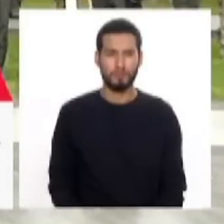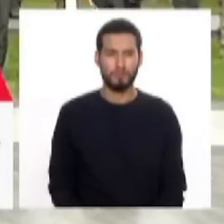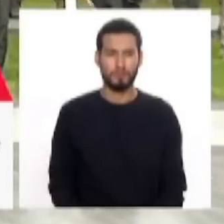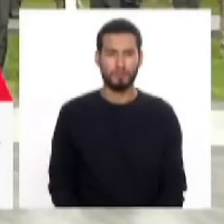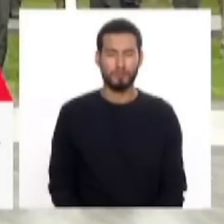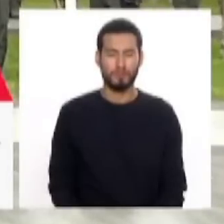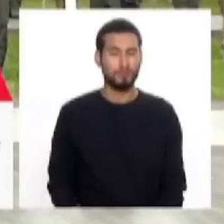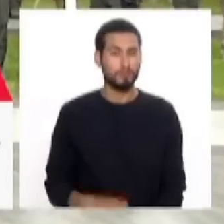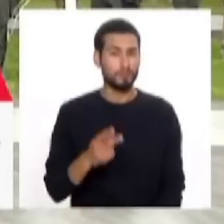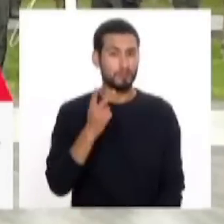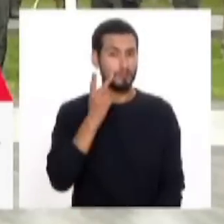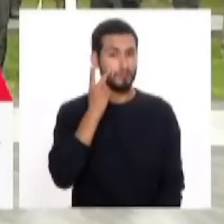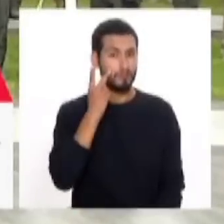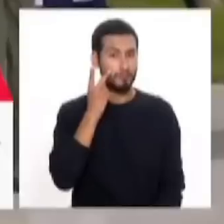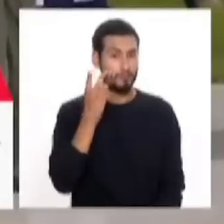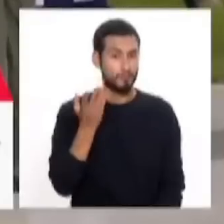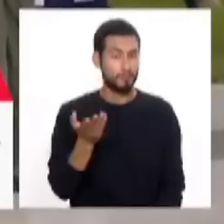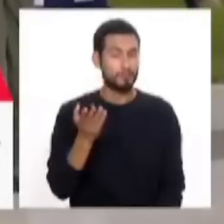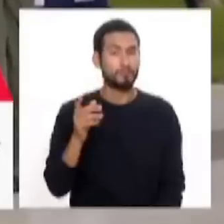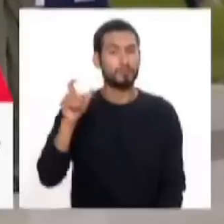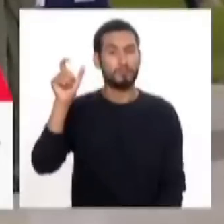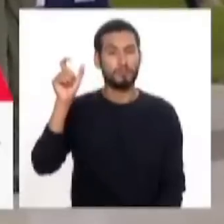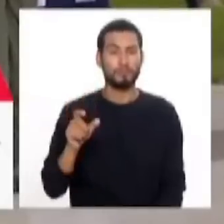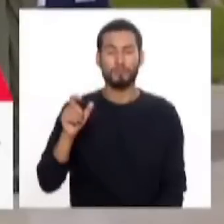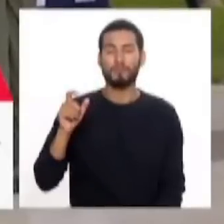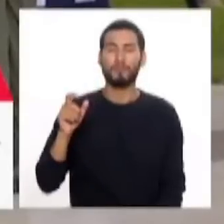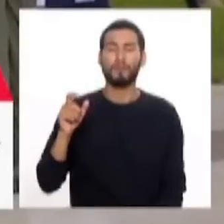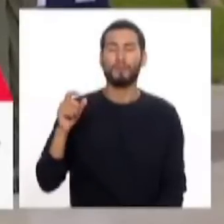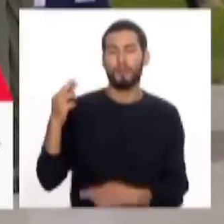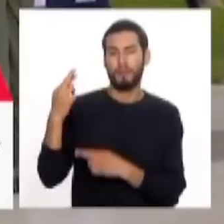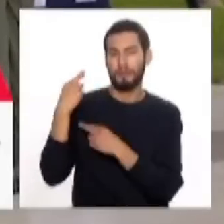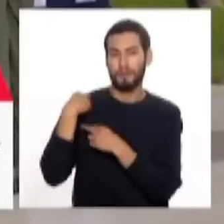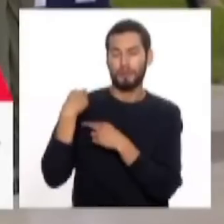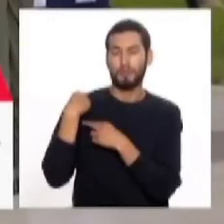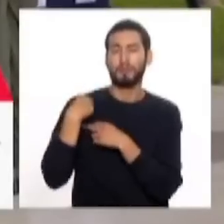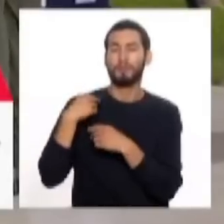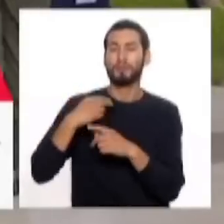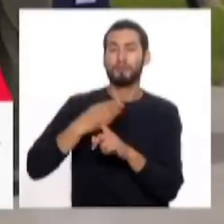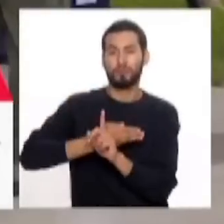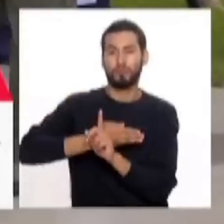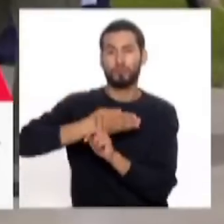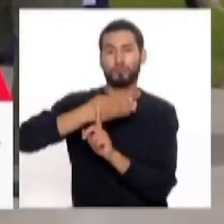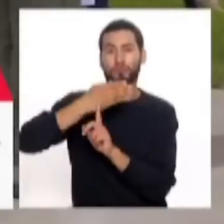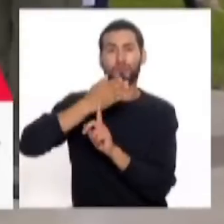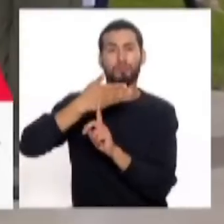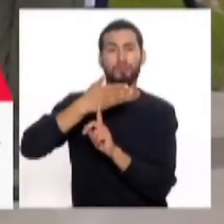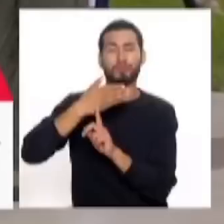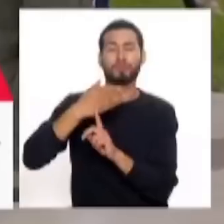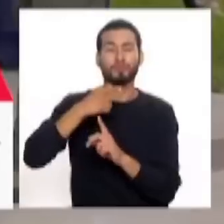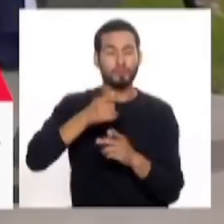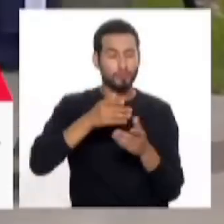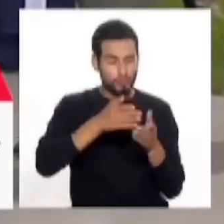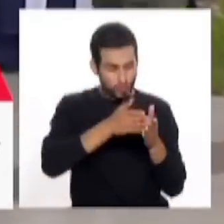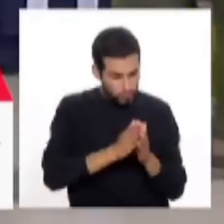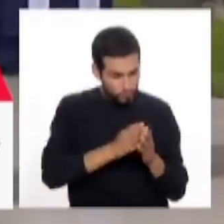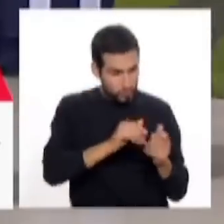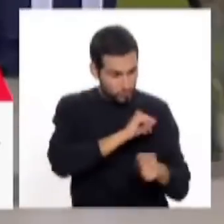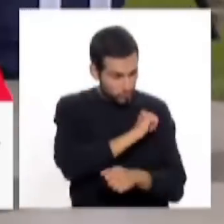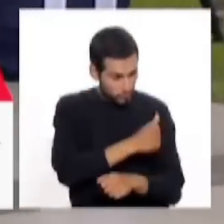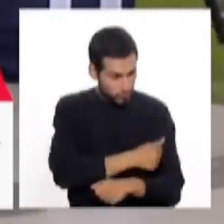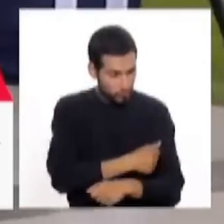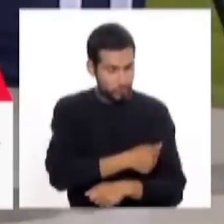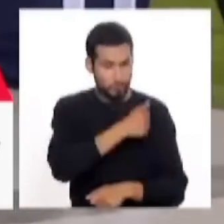Ahí podemos observar al oficial encargado del izamiento solicitar la autorización respectiva a